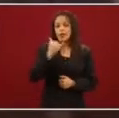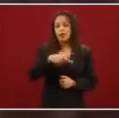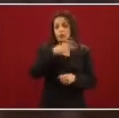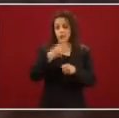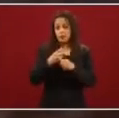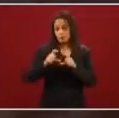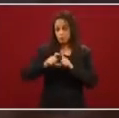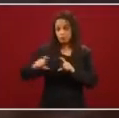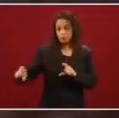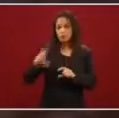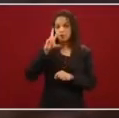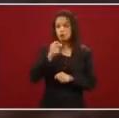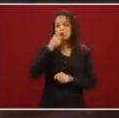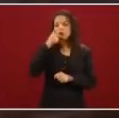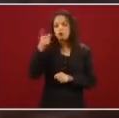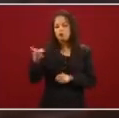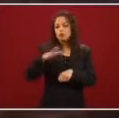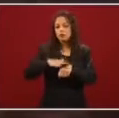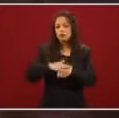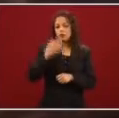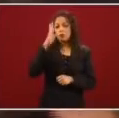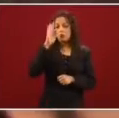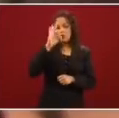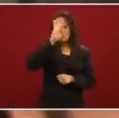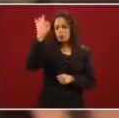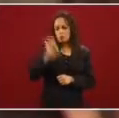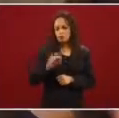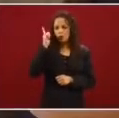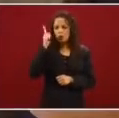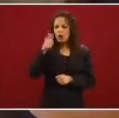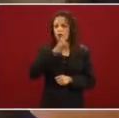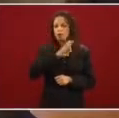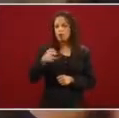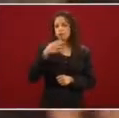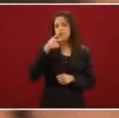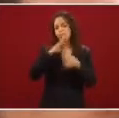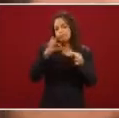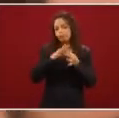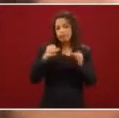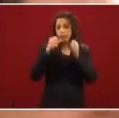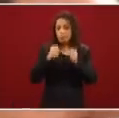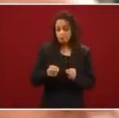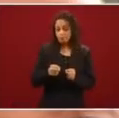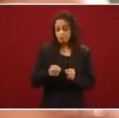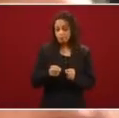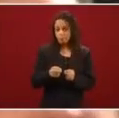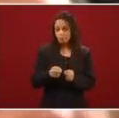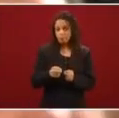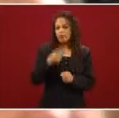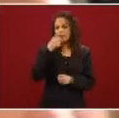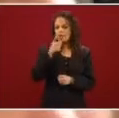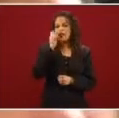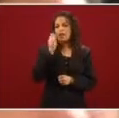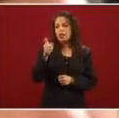hacen alusión al 40%, si usted puede confirmar también este dato que están dando las organizaciones o los